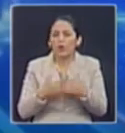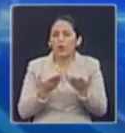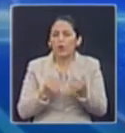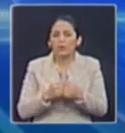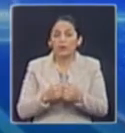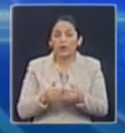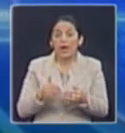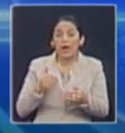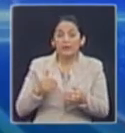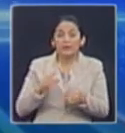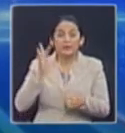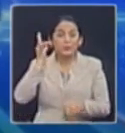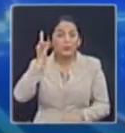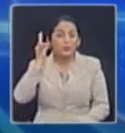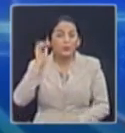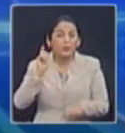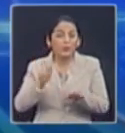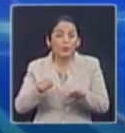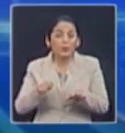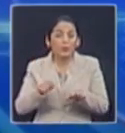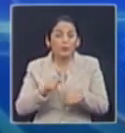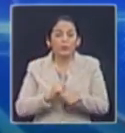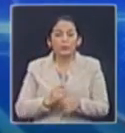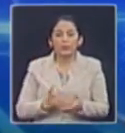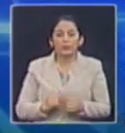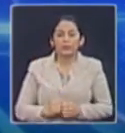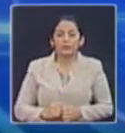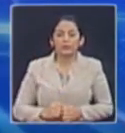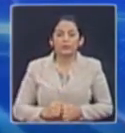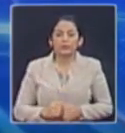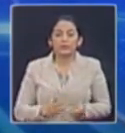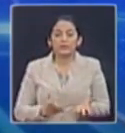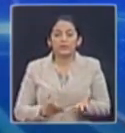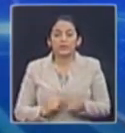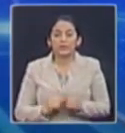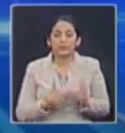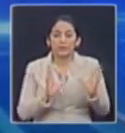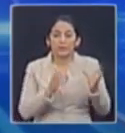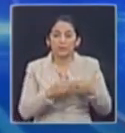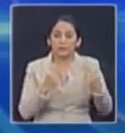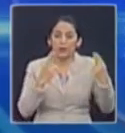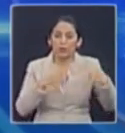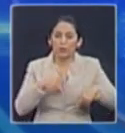negó nuevamente el pedido de revocatoria del fallo sobre la tasa aduanera. Ya volvemos.